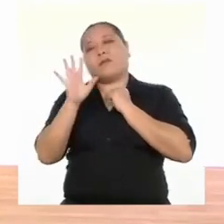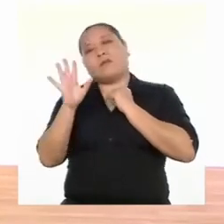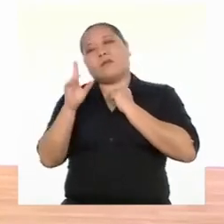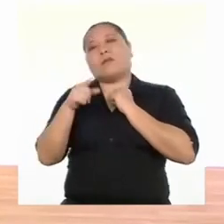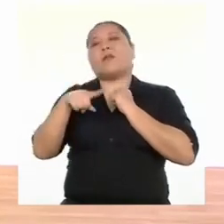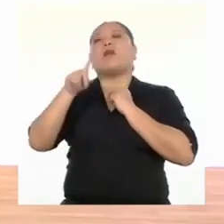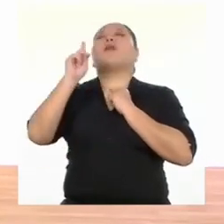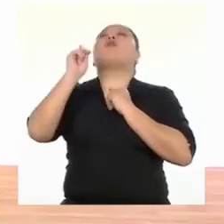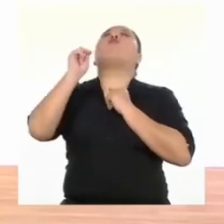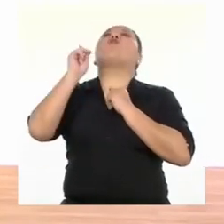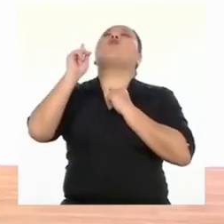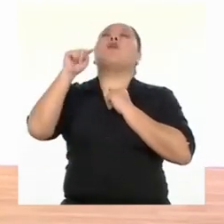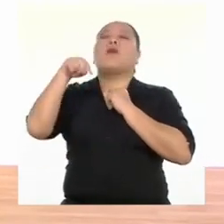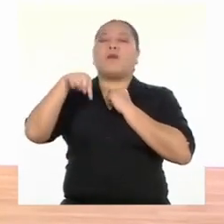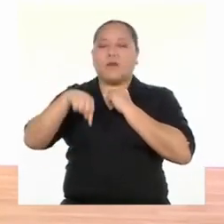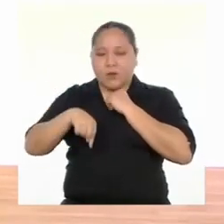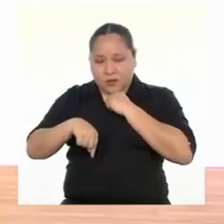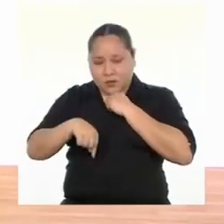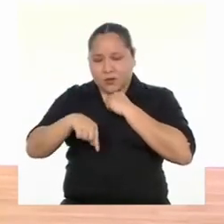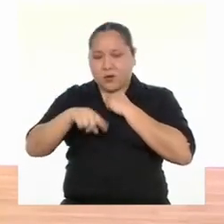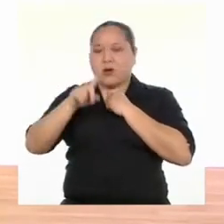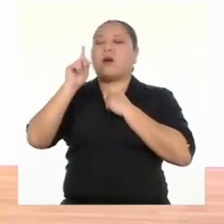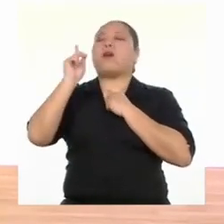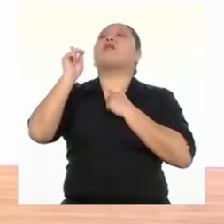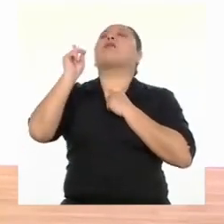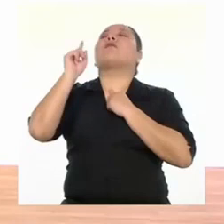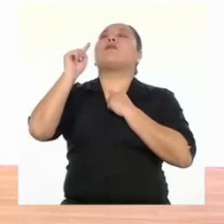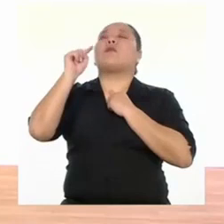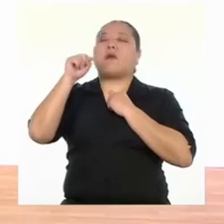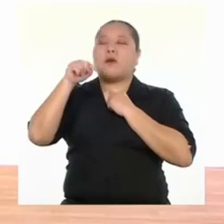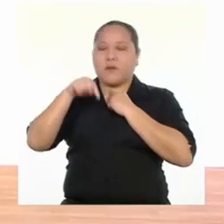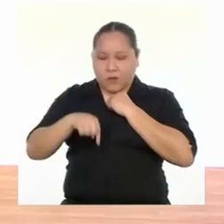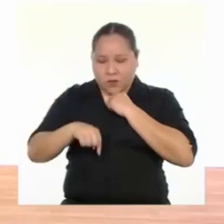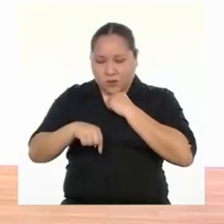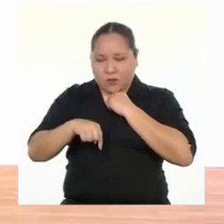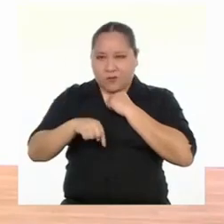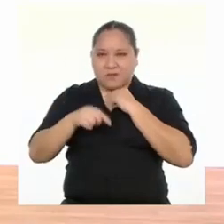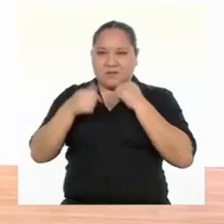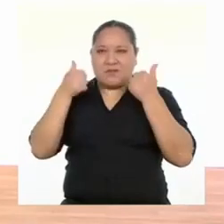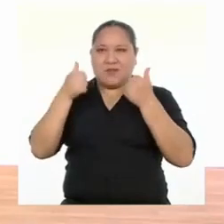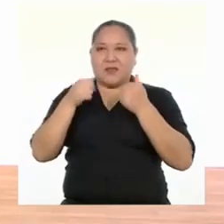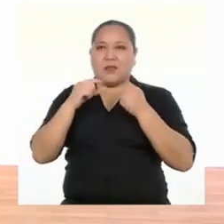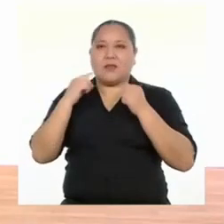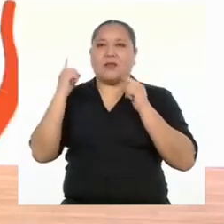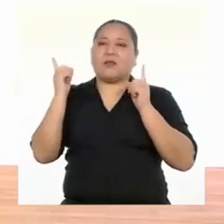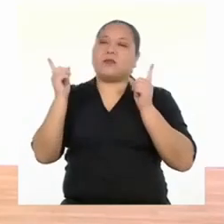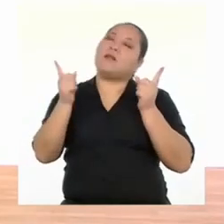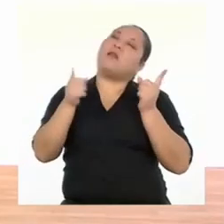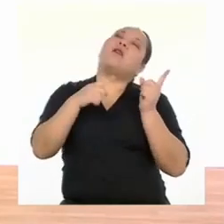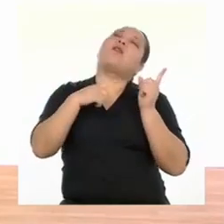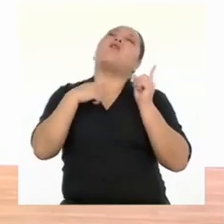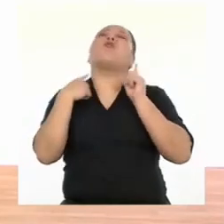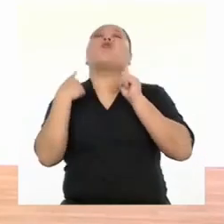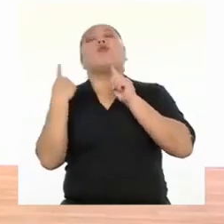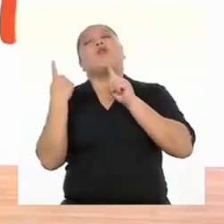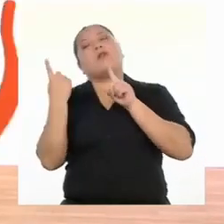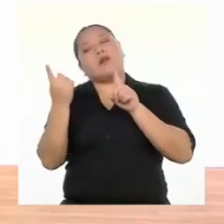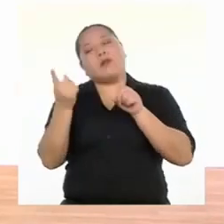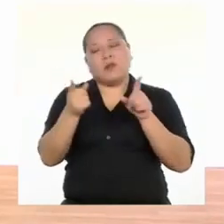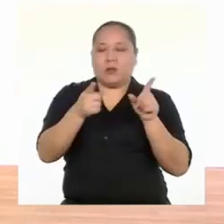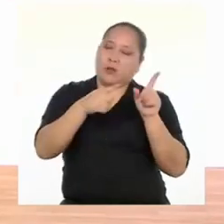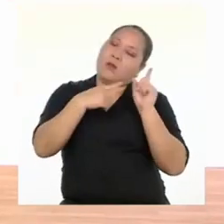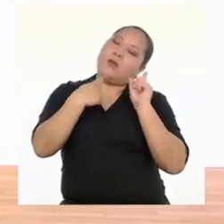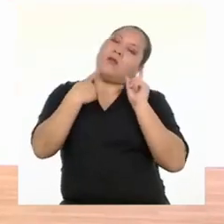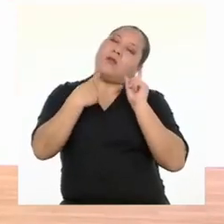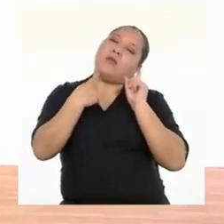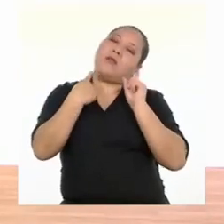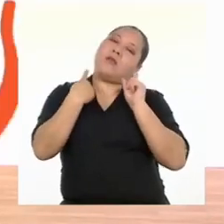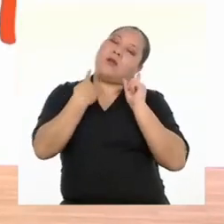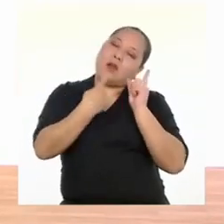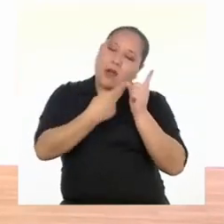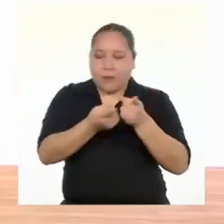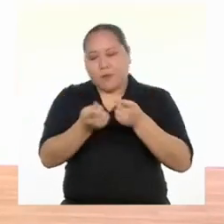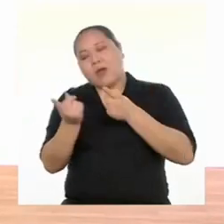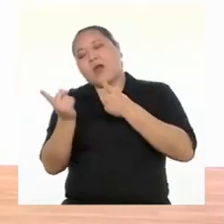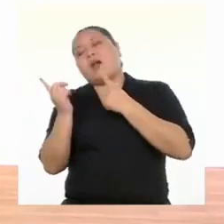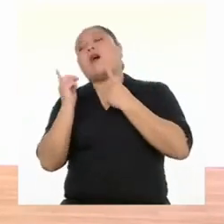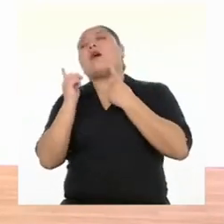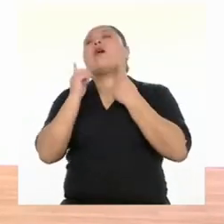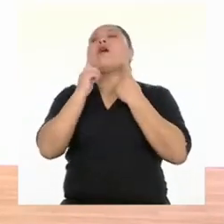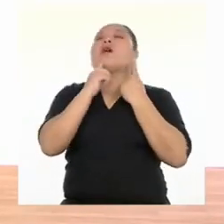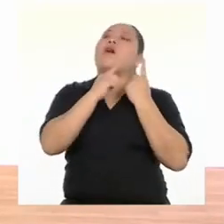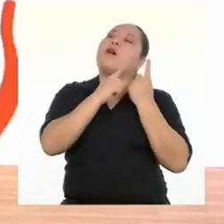1, 2, 3, 4. Arriba, abajo, arriba, abajo. Muy bien. Círculo. Y cambiamos de